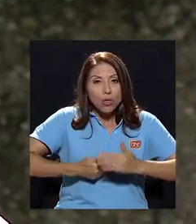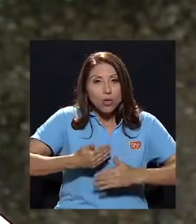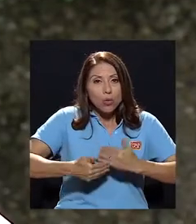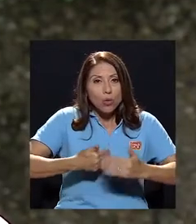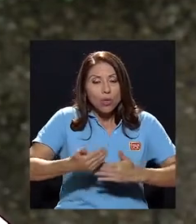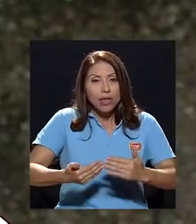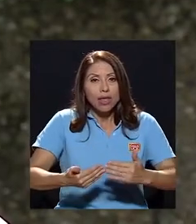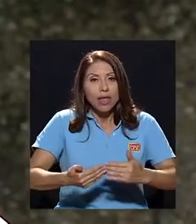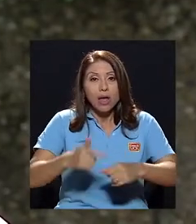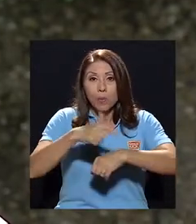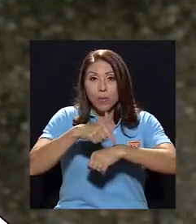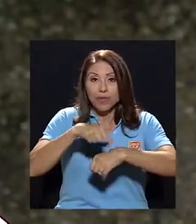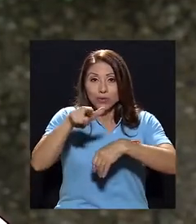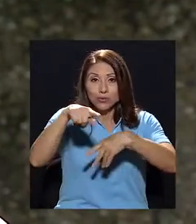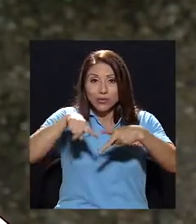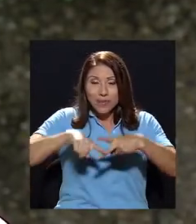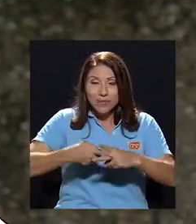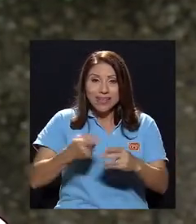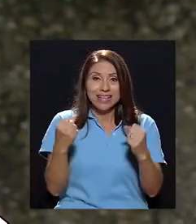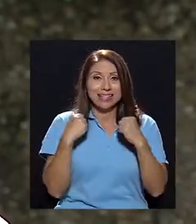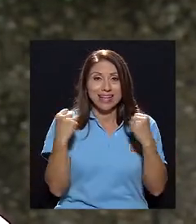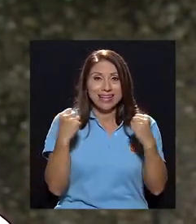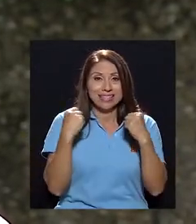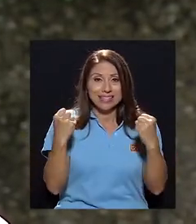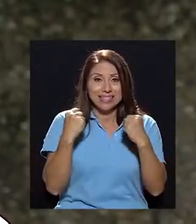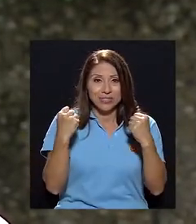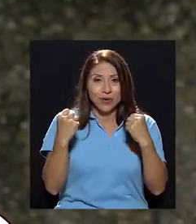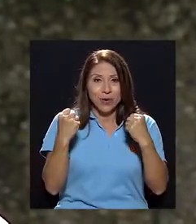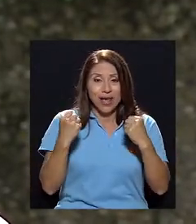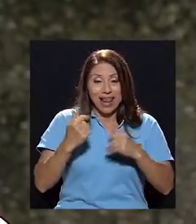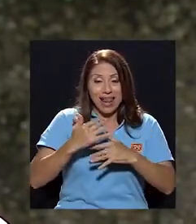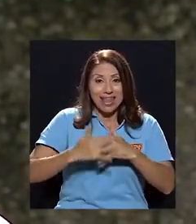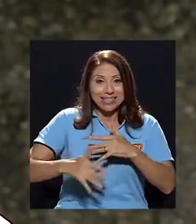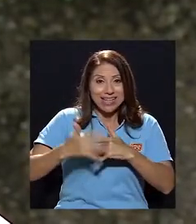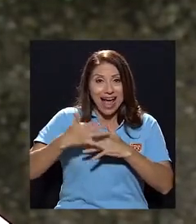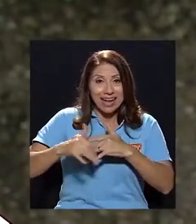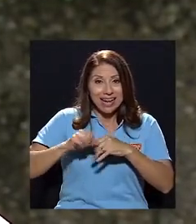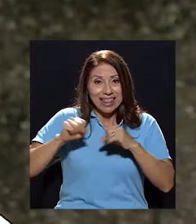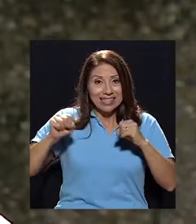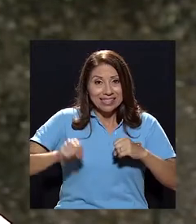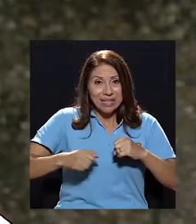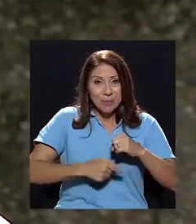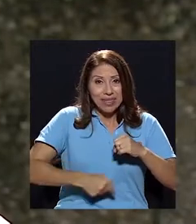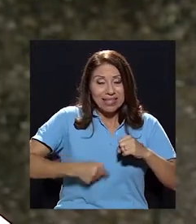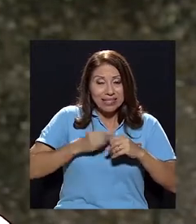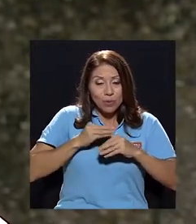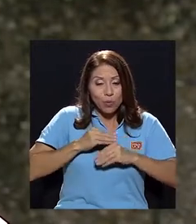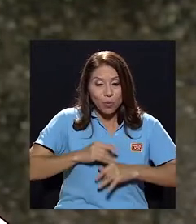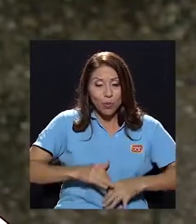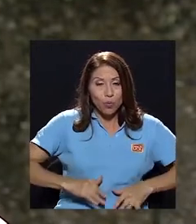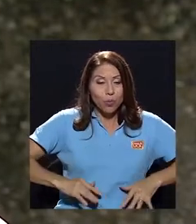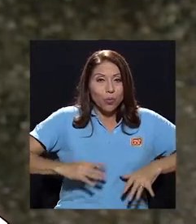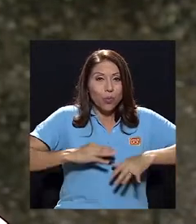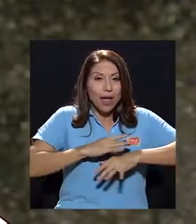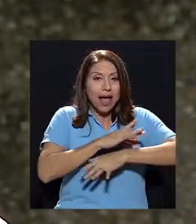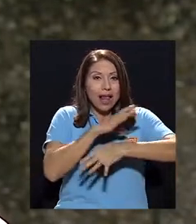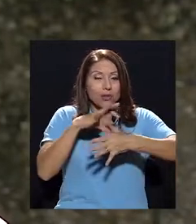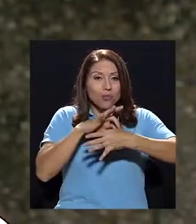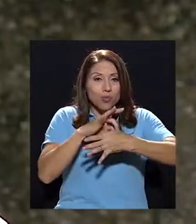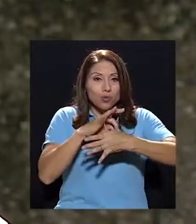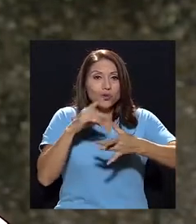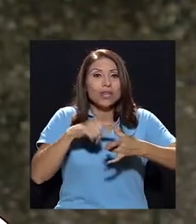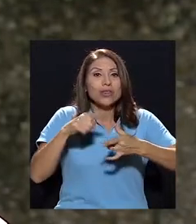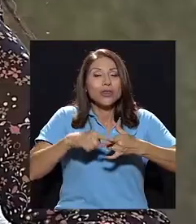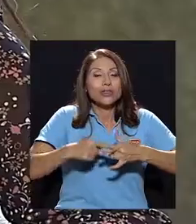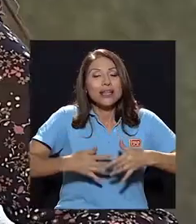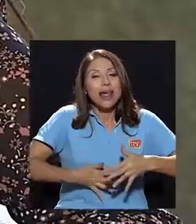en que usted empieza a hacer ejercicio, la sangre que estaba en el sistema digestivo se va a los músculos, y entonces la digestión se vuelve más lenta. Se